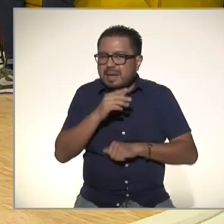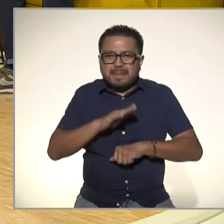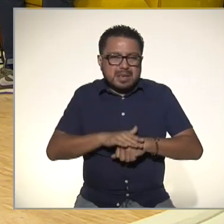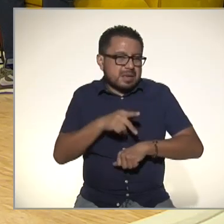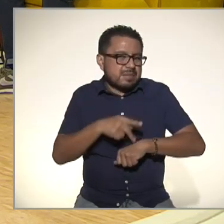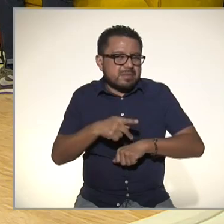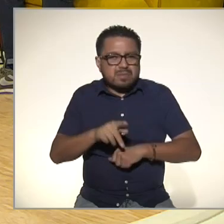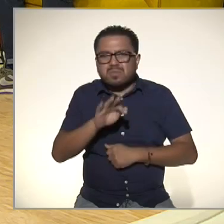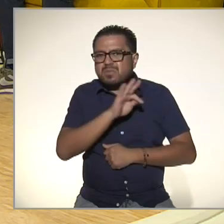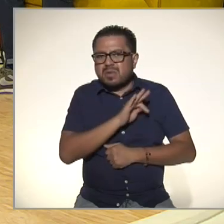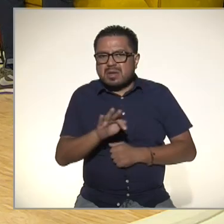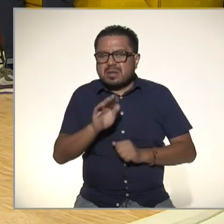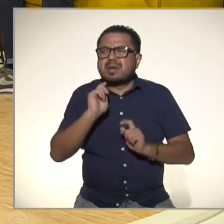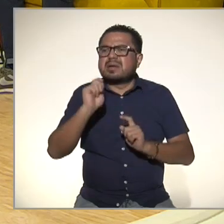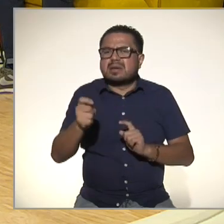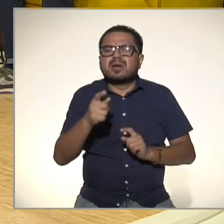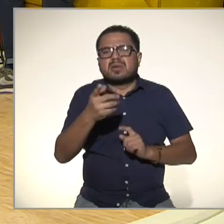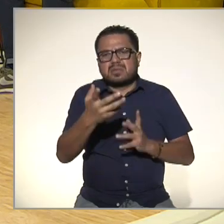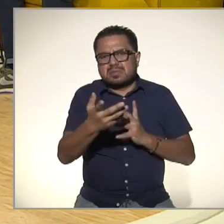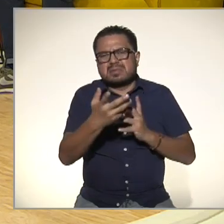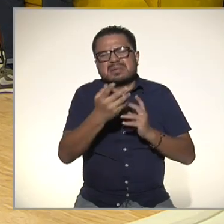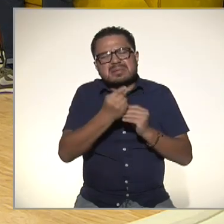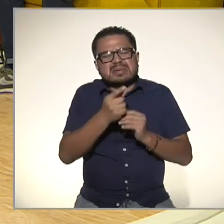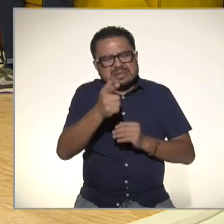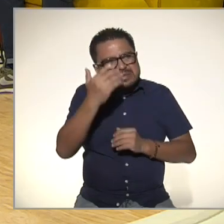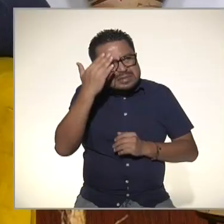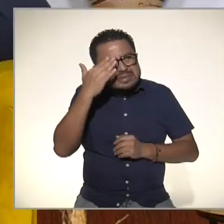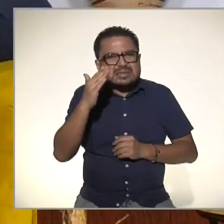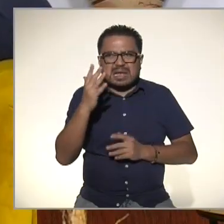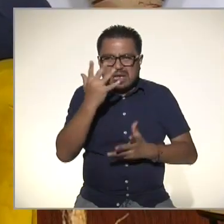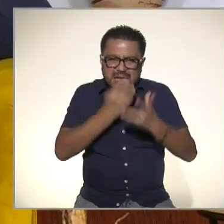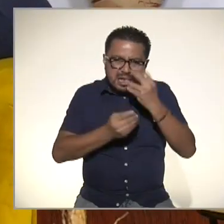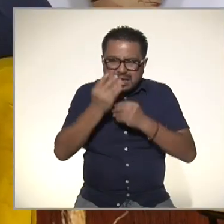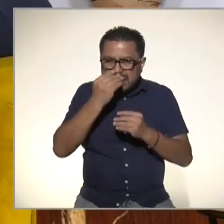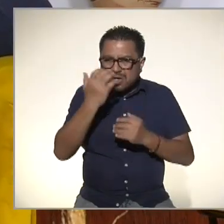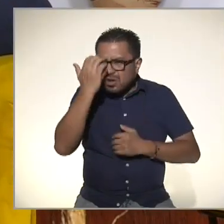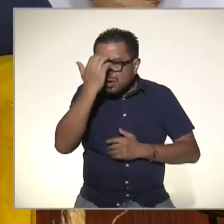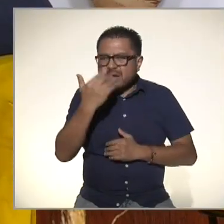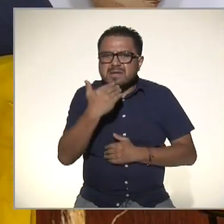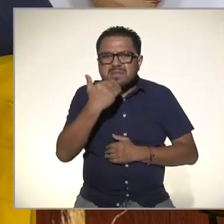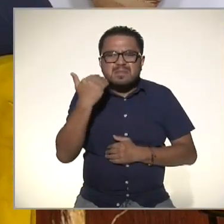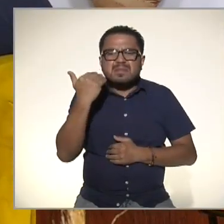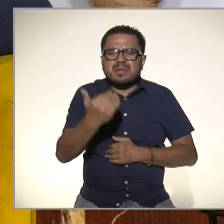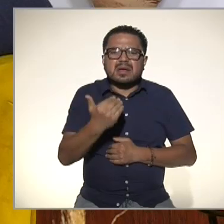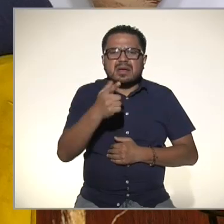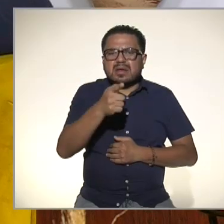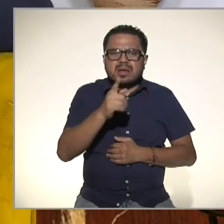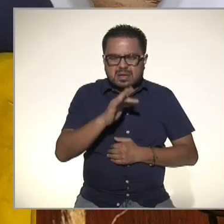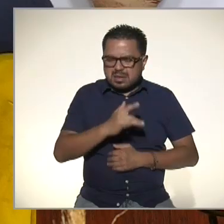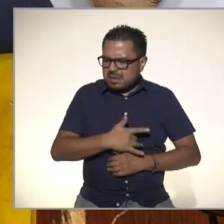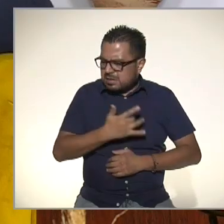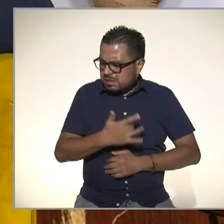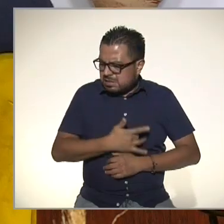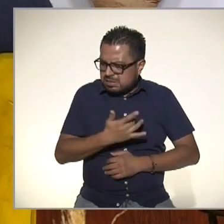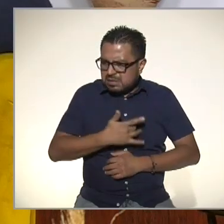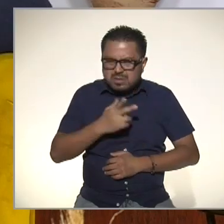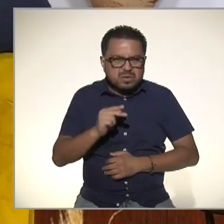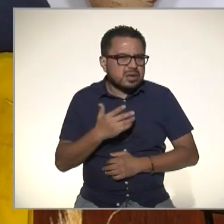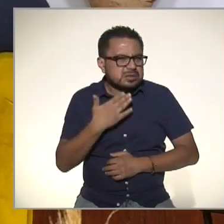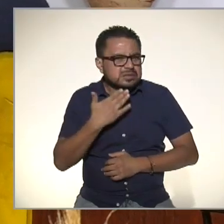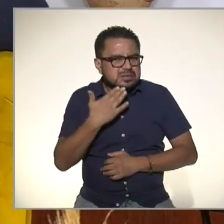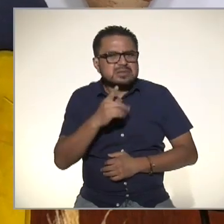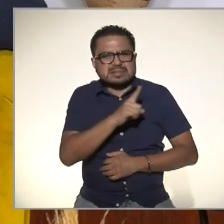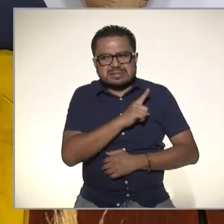peligrosa que puede ser. Entonces tú te conoces mejor que nadie, aprende a conocer adecuadamente y si notas cualquier cosa que no está bien, hay